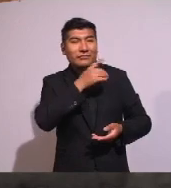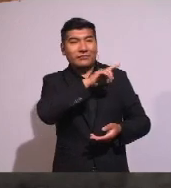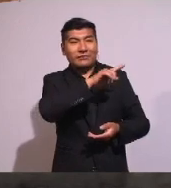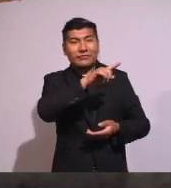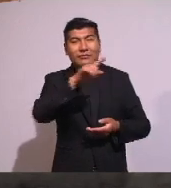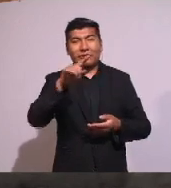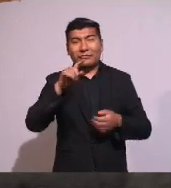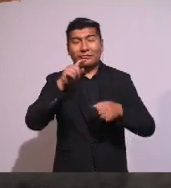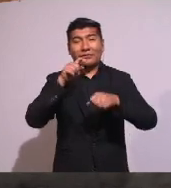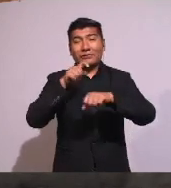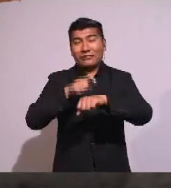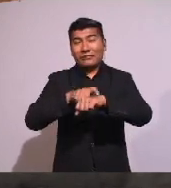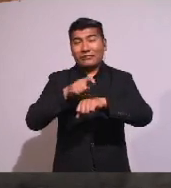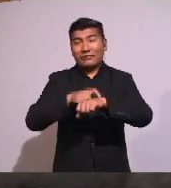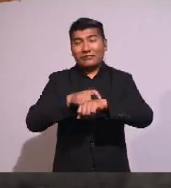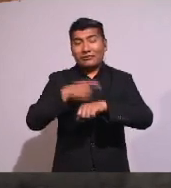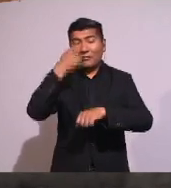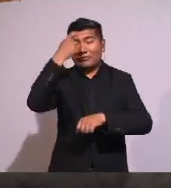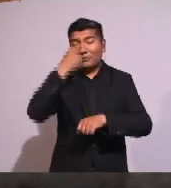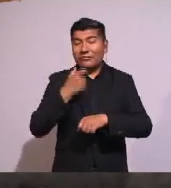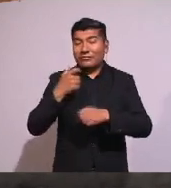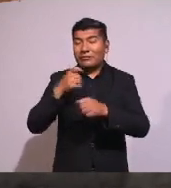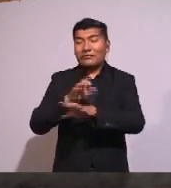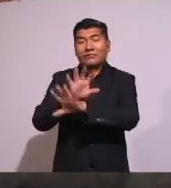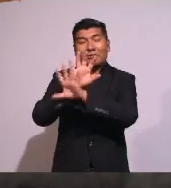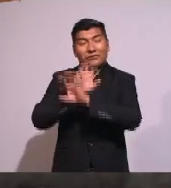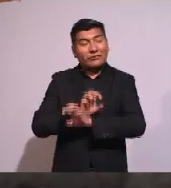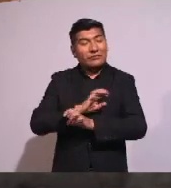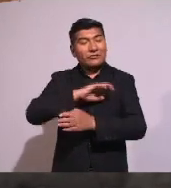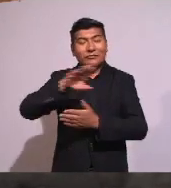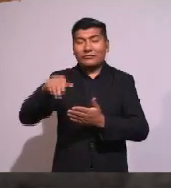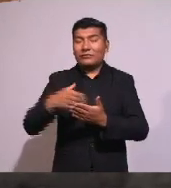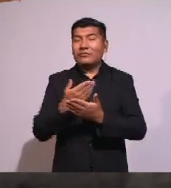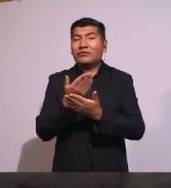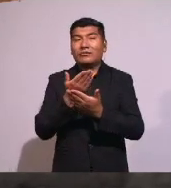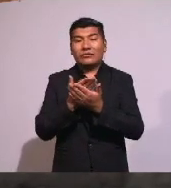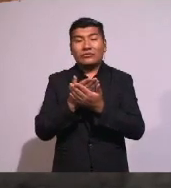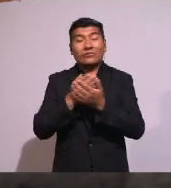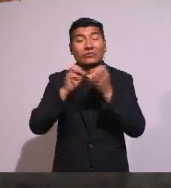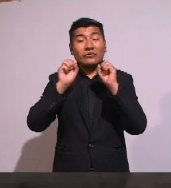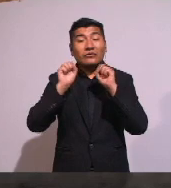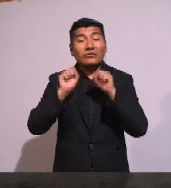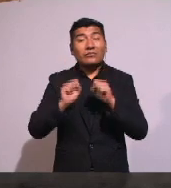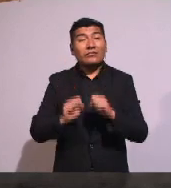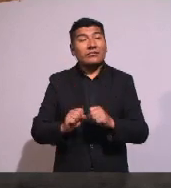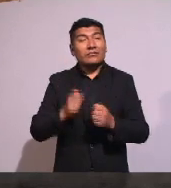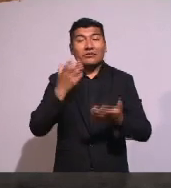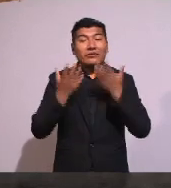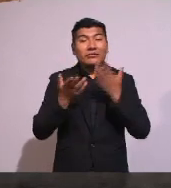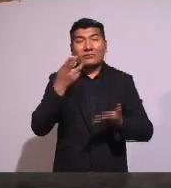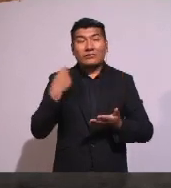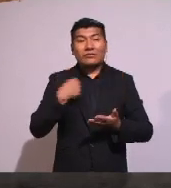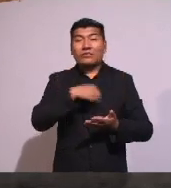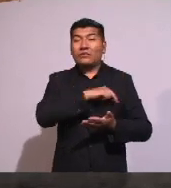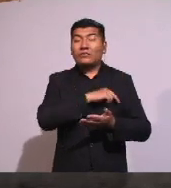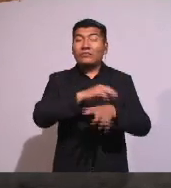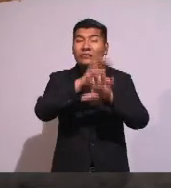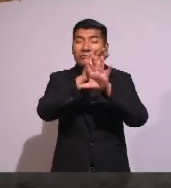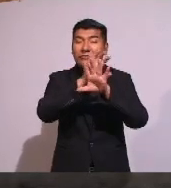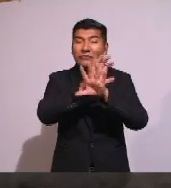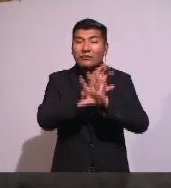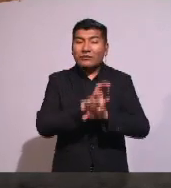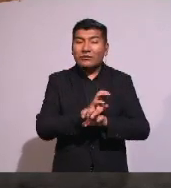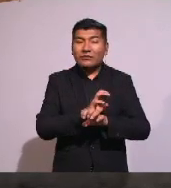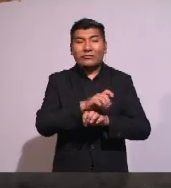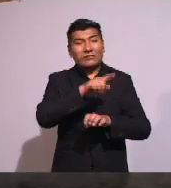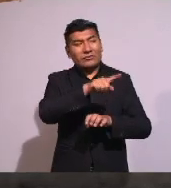Con el tiempo uno se acostumbra a todo, y puede ser que nos hemos acostumbrado hasta a